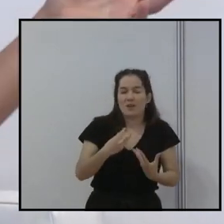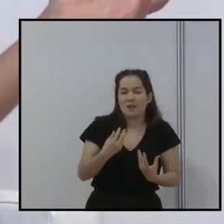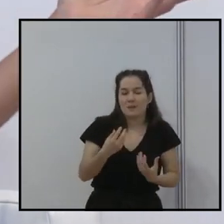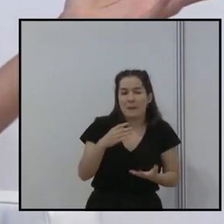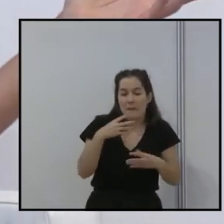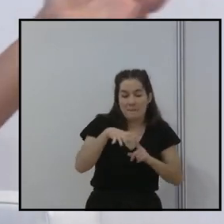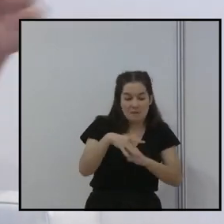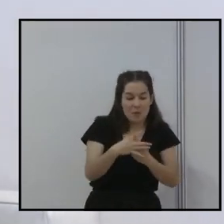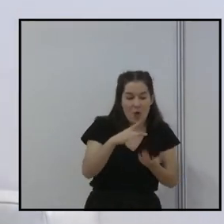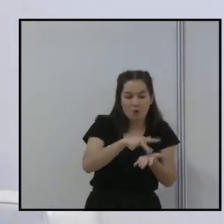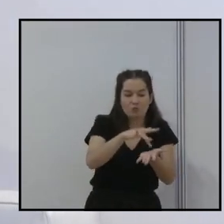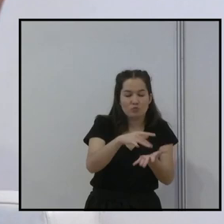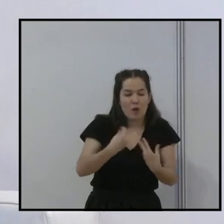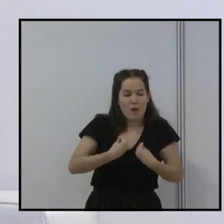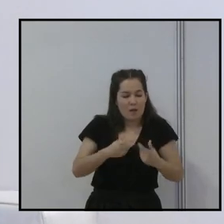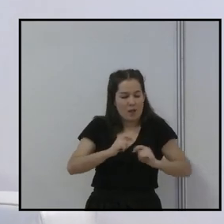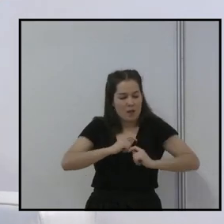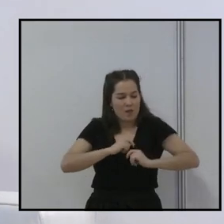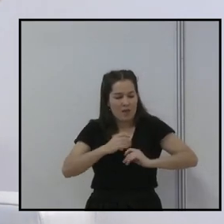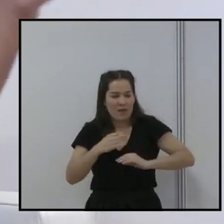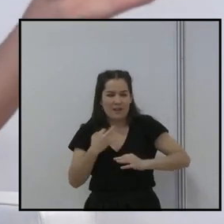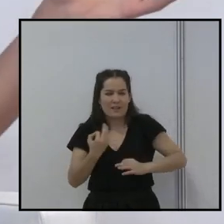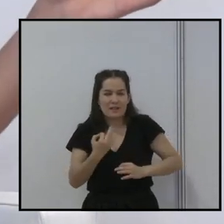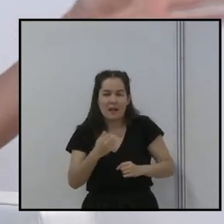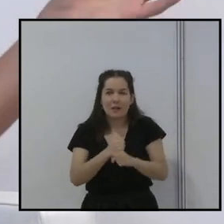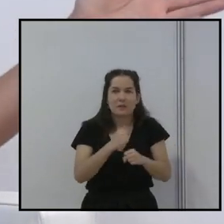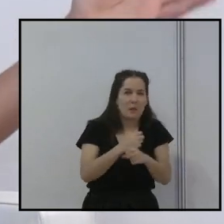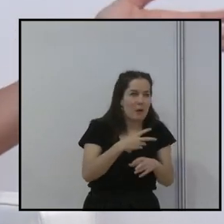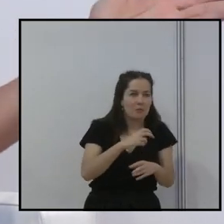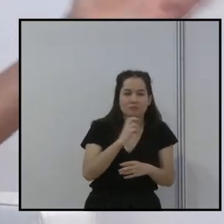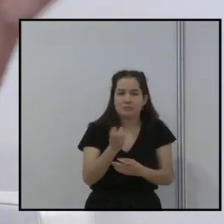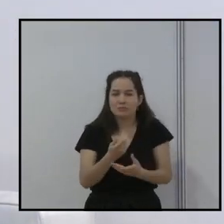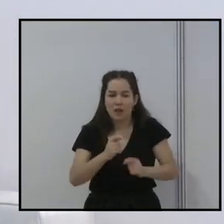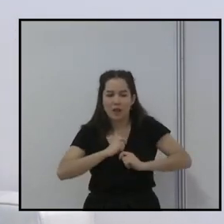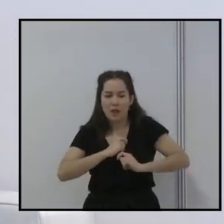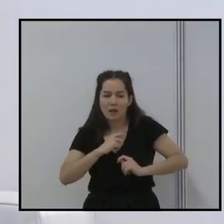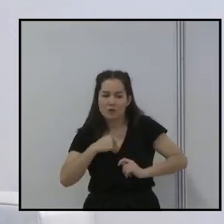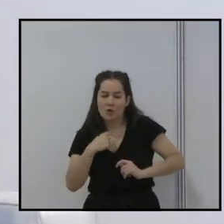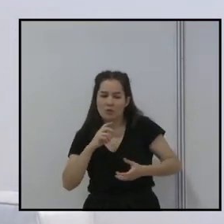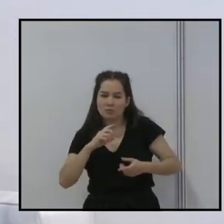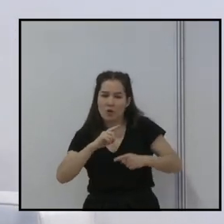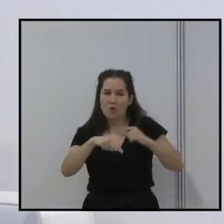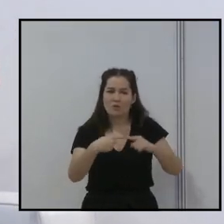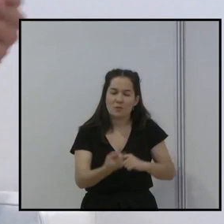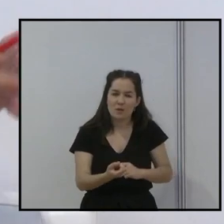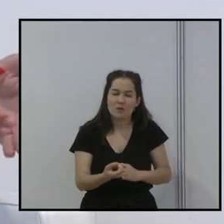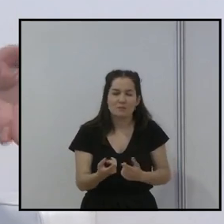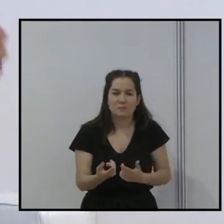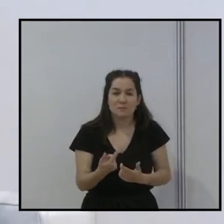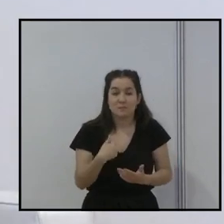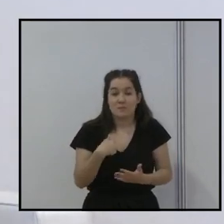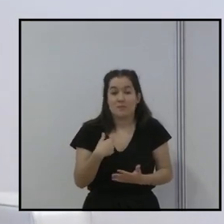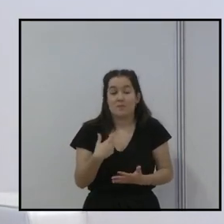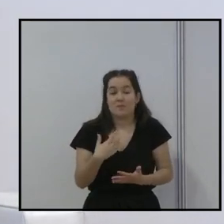circunstancias que tú además mencionas, que en la época tienes un trabajo infinito, un estrés infinito, e incluso dices, con mucho acierto, que si sigues el mismo camino, de los mismos pasos, llegas